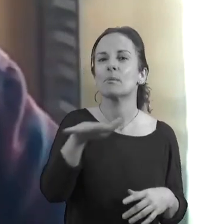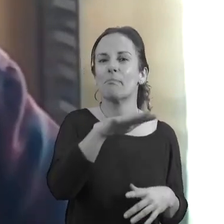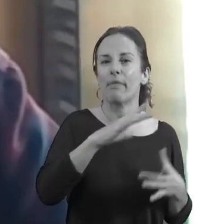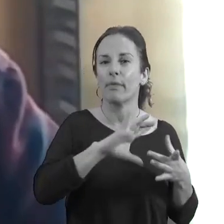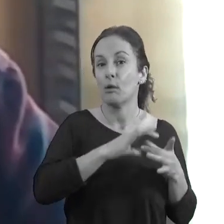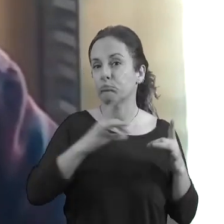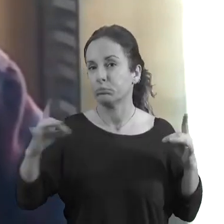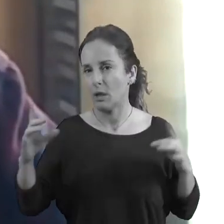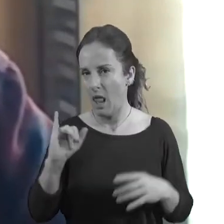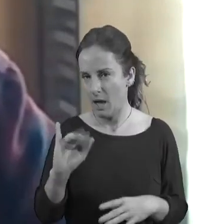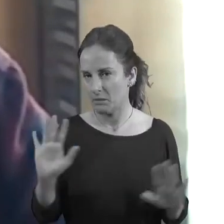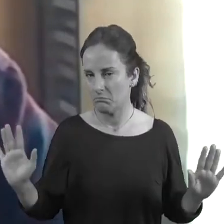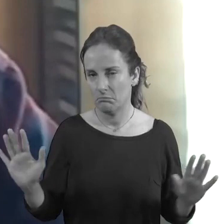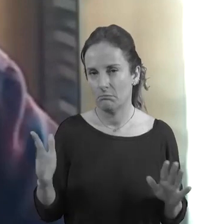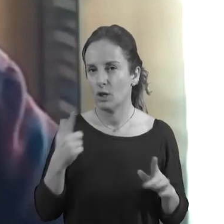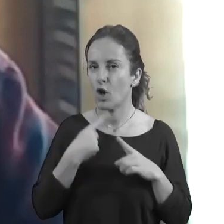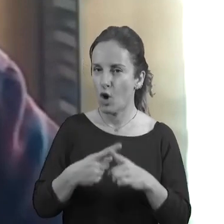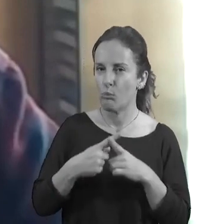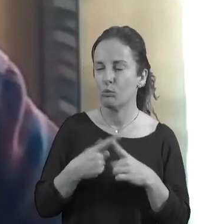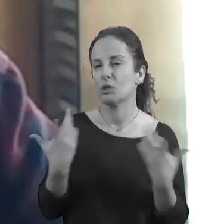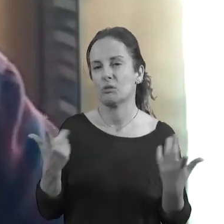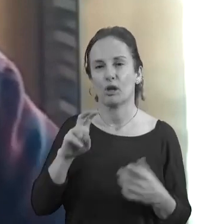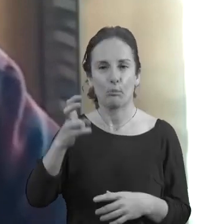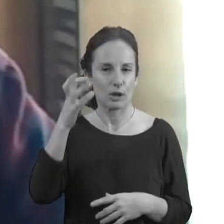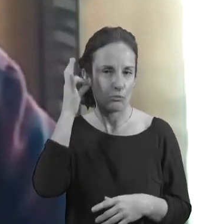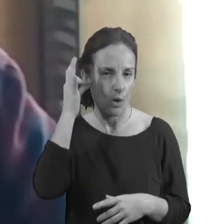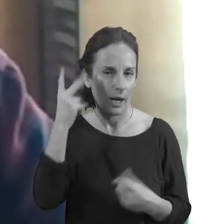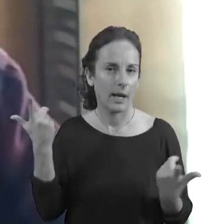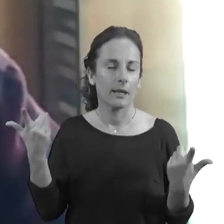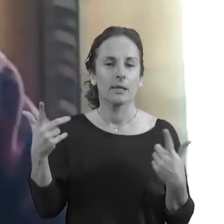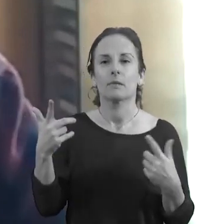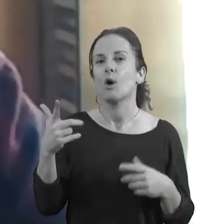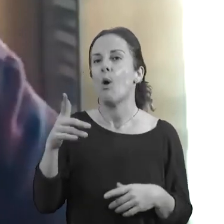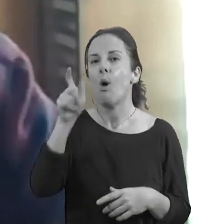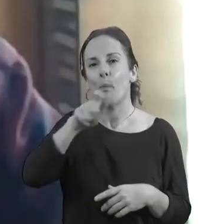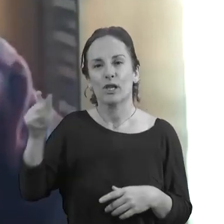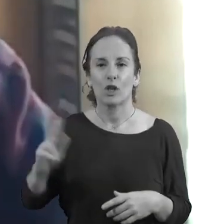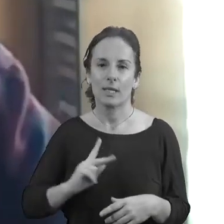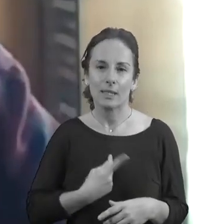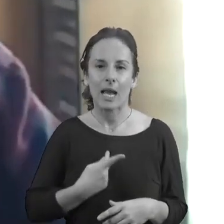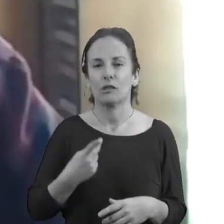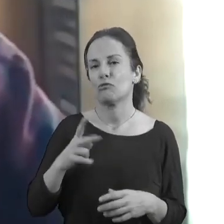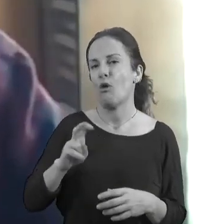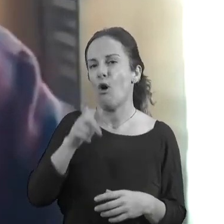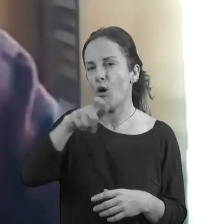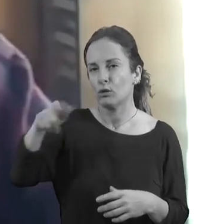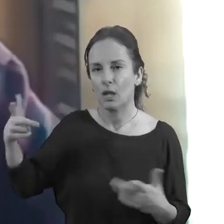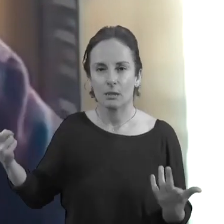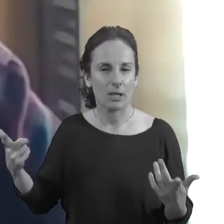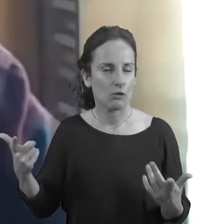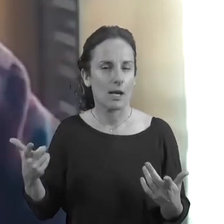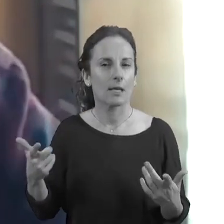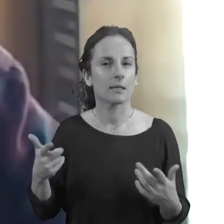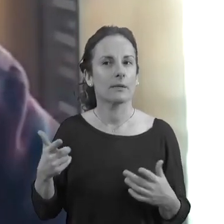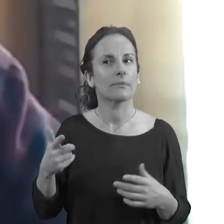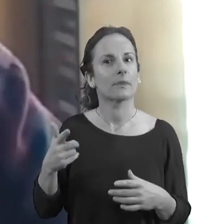espacios comunes compartidos con, por ejemplo, otras mujeres, otras personas trans, otros sujetos, más ricas también,